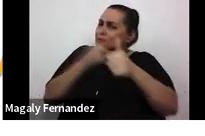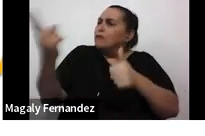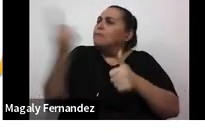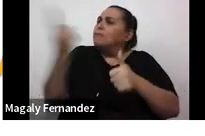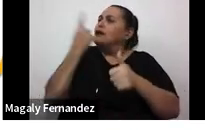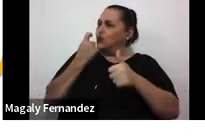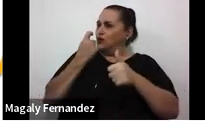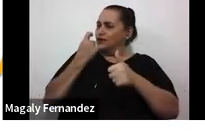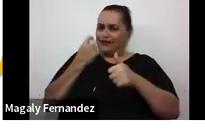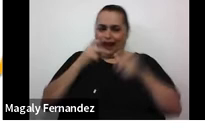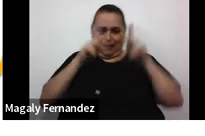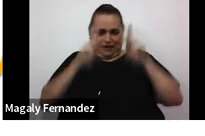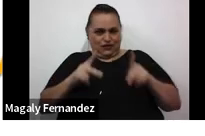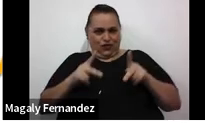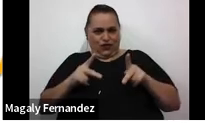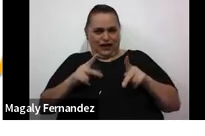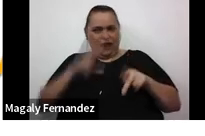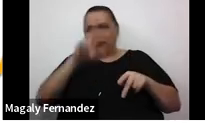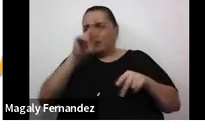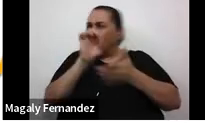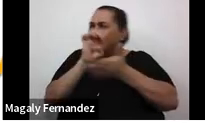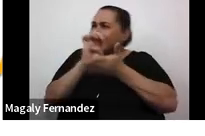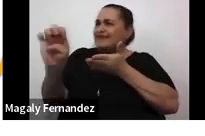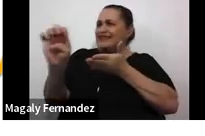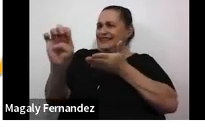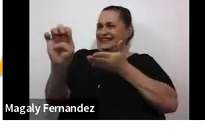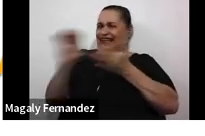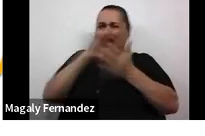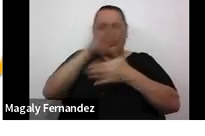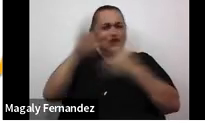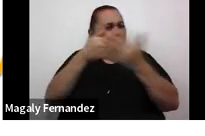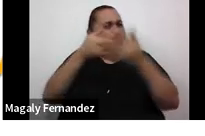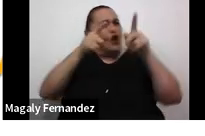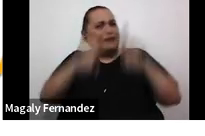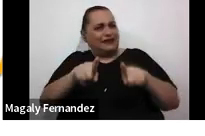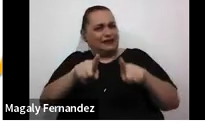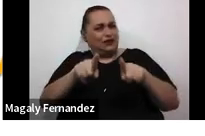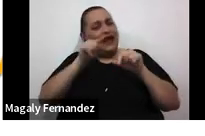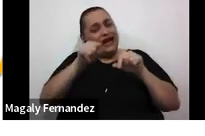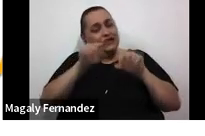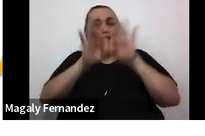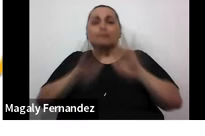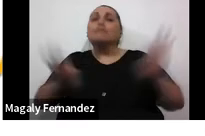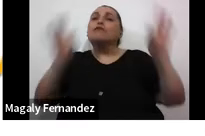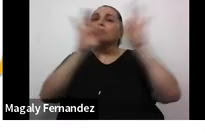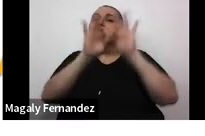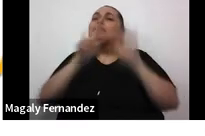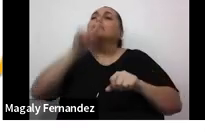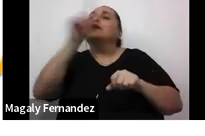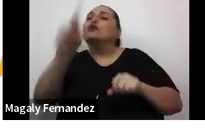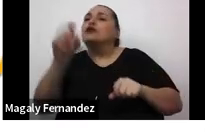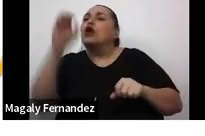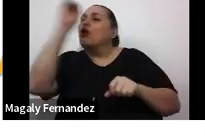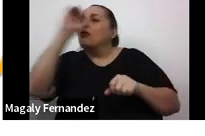se habrían evitado todo este en tuerto verdad Entonces es muy importante preguntar la opinión antes de